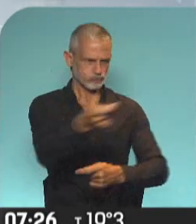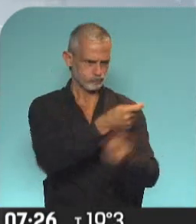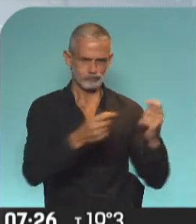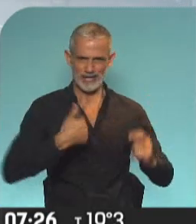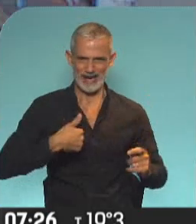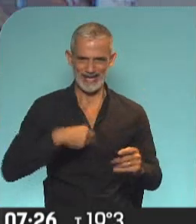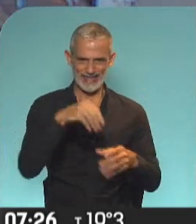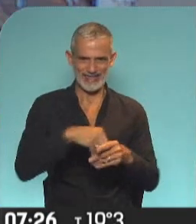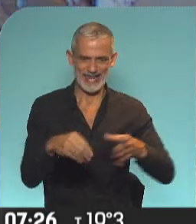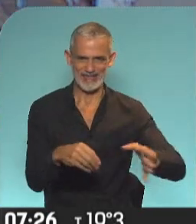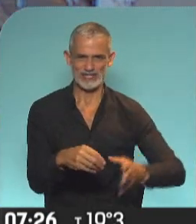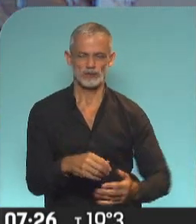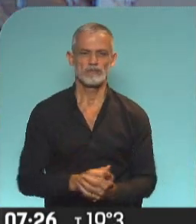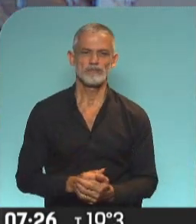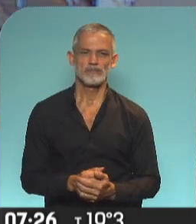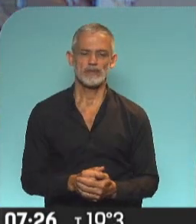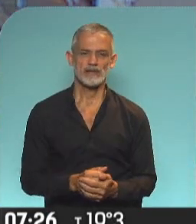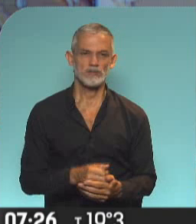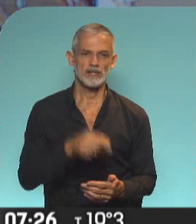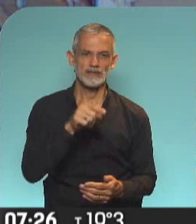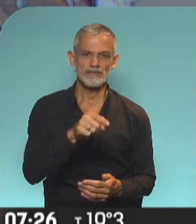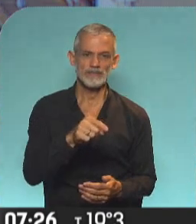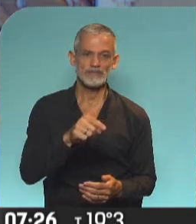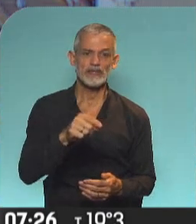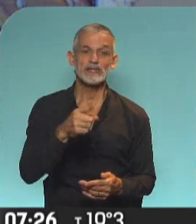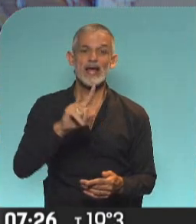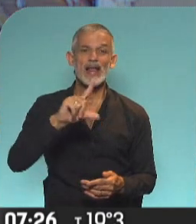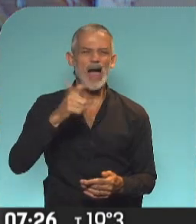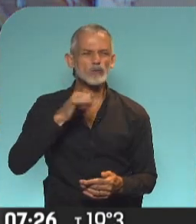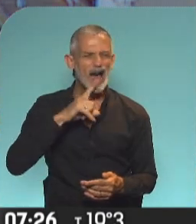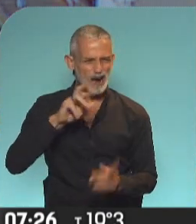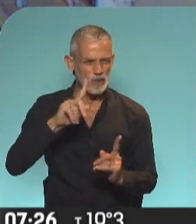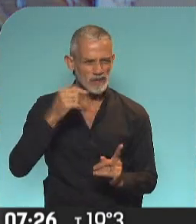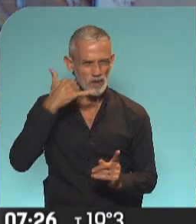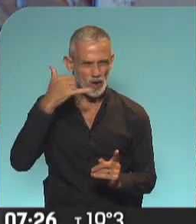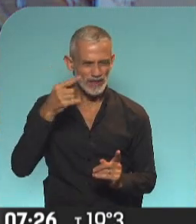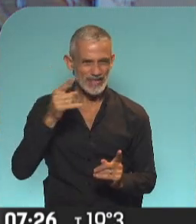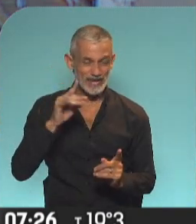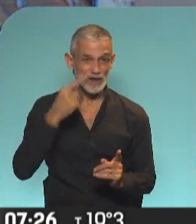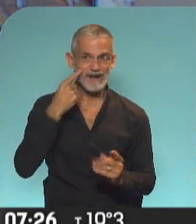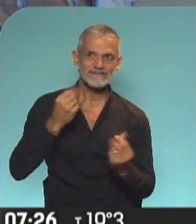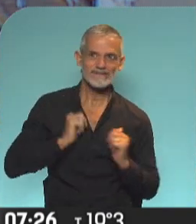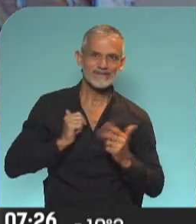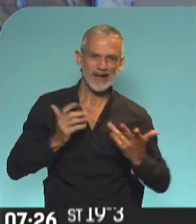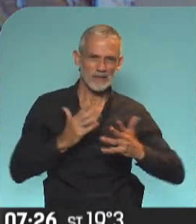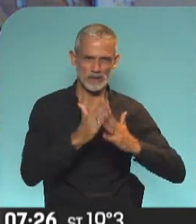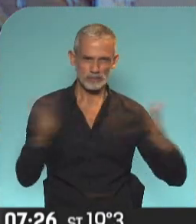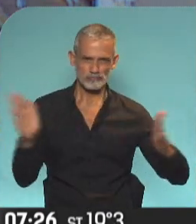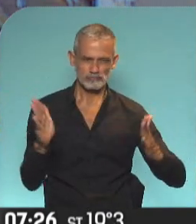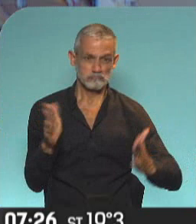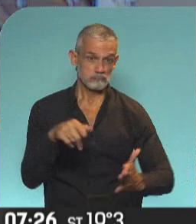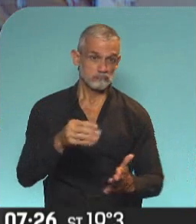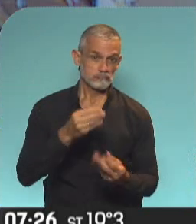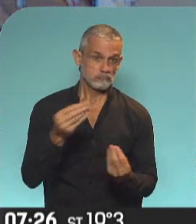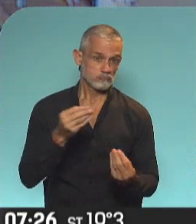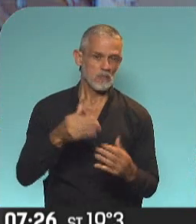interno. Claro, y esto que hablábamos, ¿no?, también con Lautaro Leverato, ¿no? ¿Cuáles son las expectativas teniendo en cuenta este primer hecho, digamos, con respecto a lo que pueda llegar